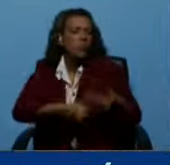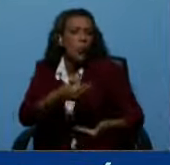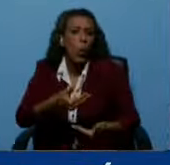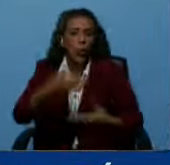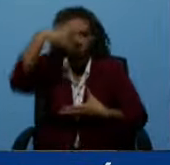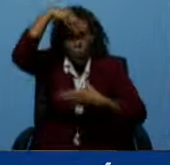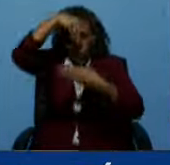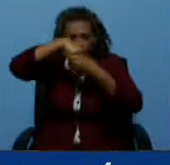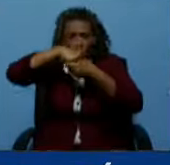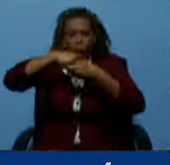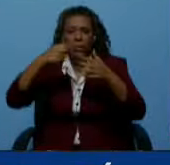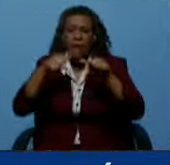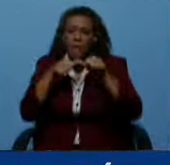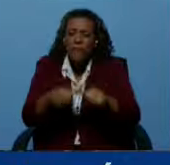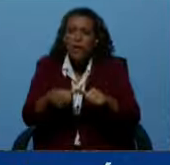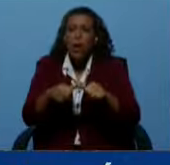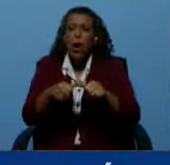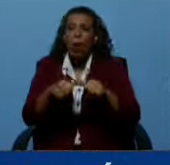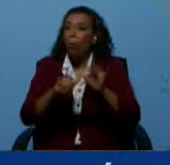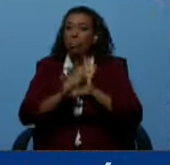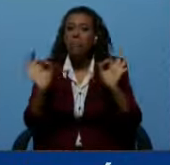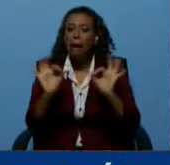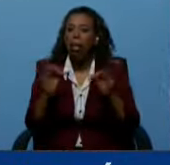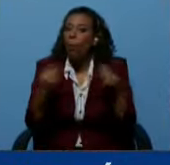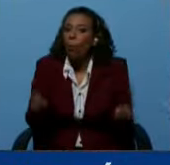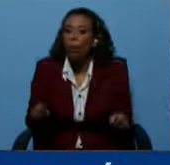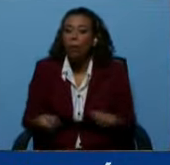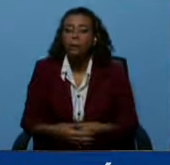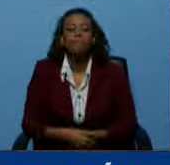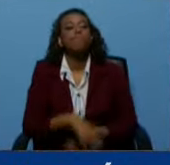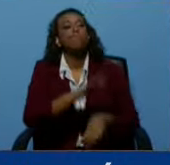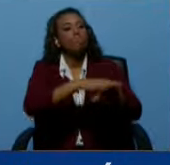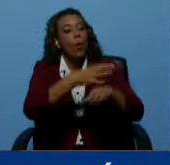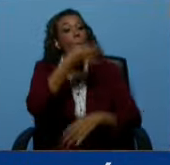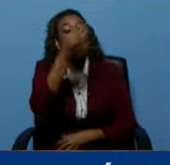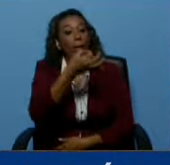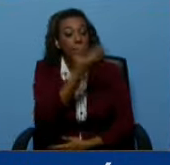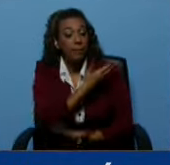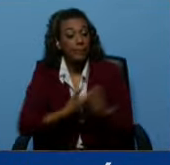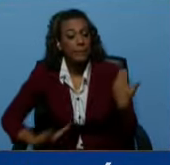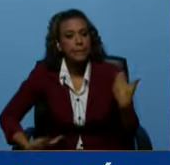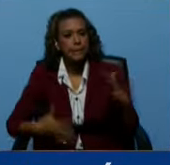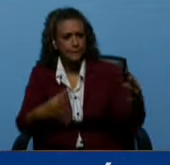él en su proceso de estímulo y de desarrollo? Bueno, buenas tardes, presidente.